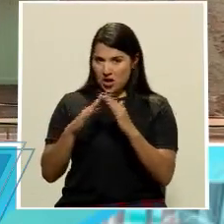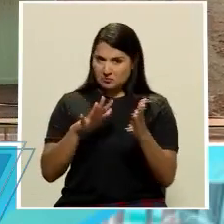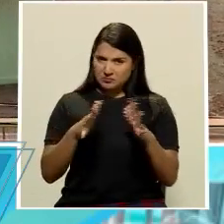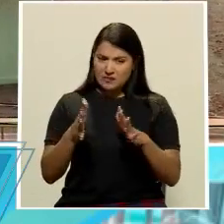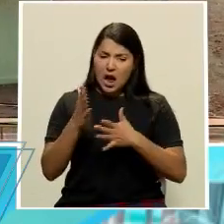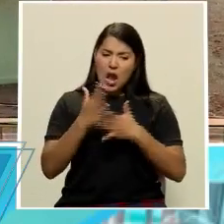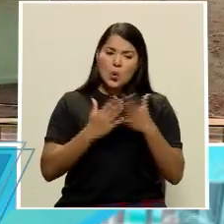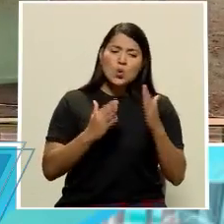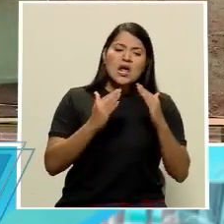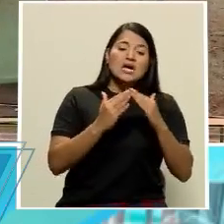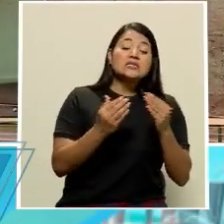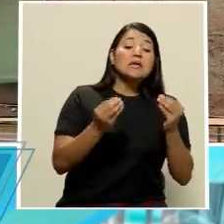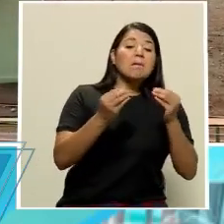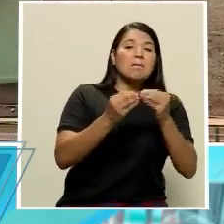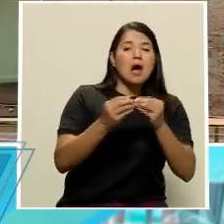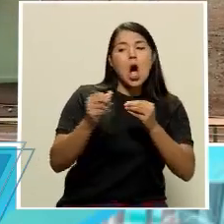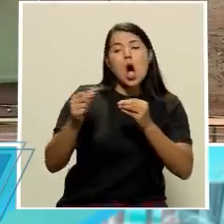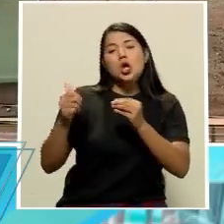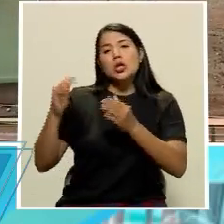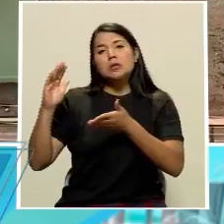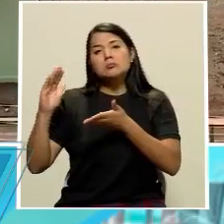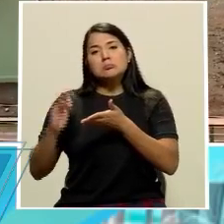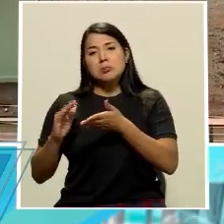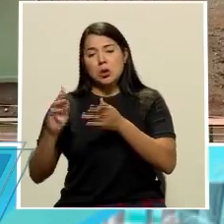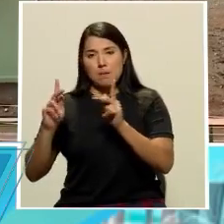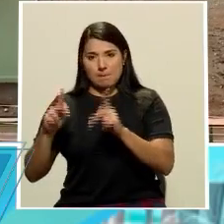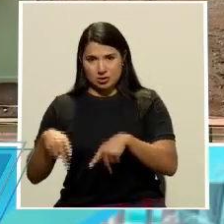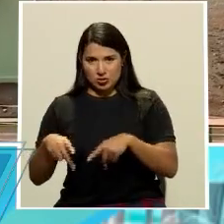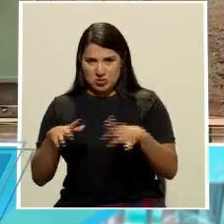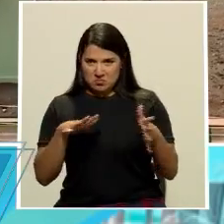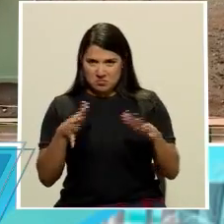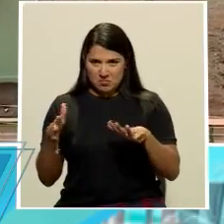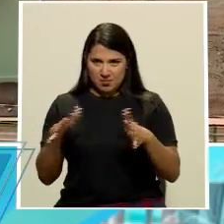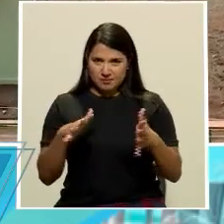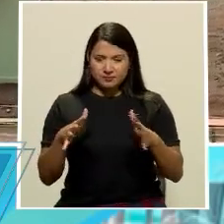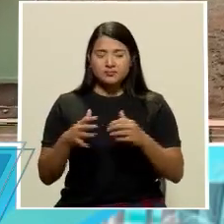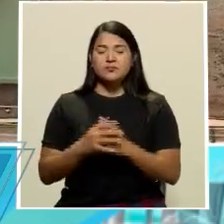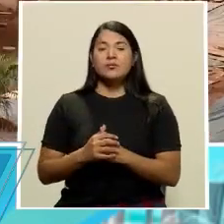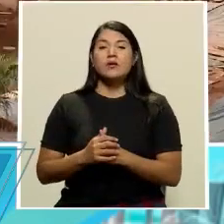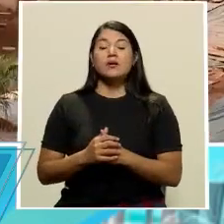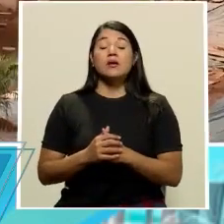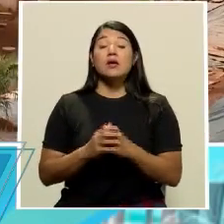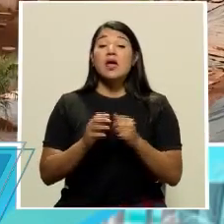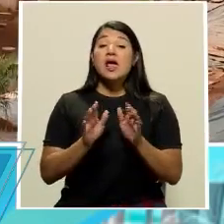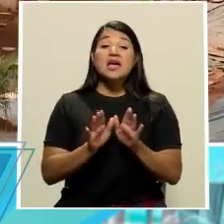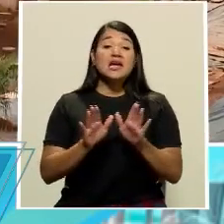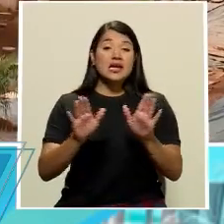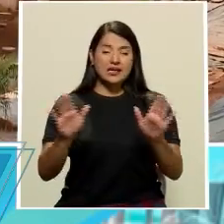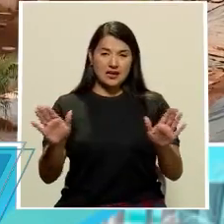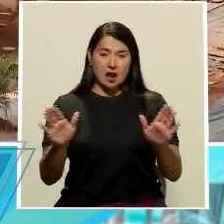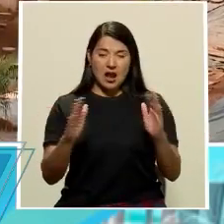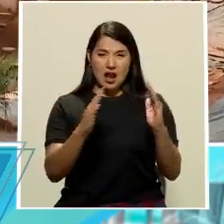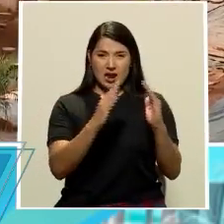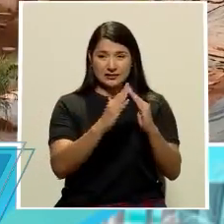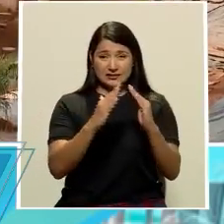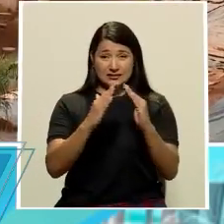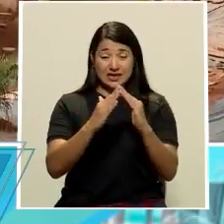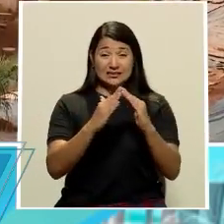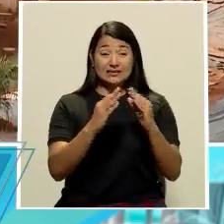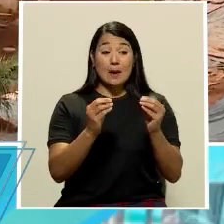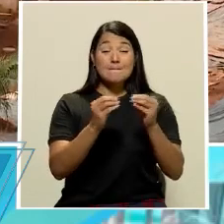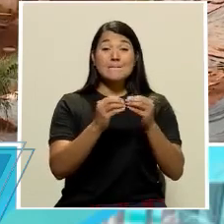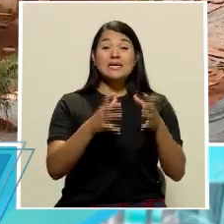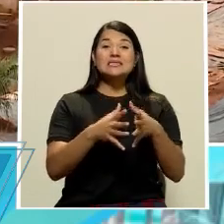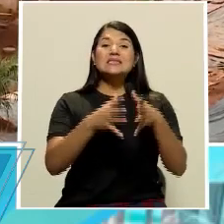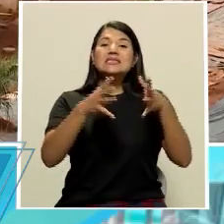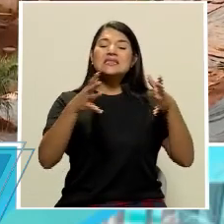hogares que tienen menos personas para que de ese promedio. En general, los hogares más grandes son